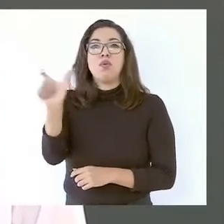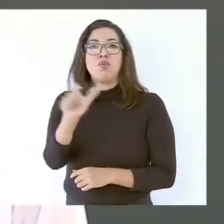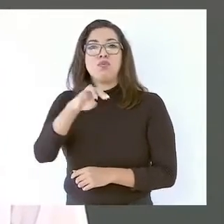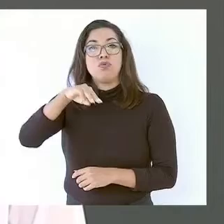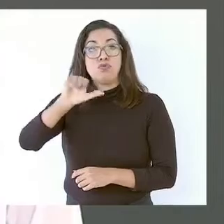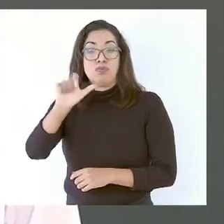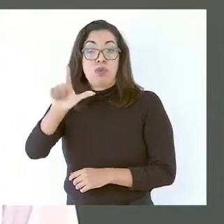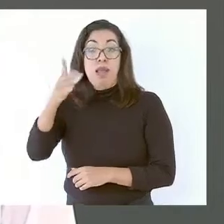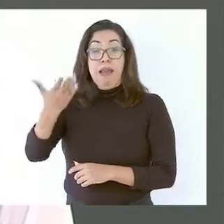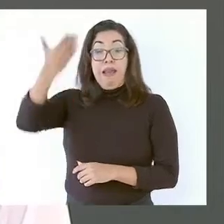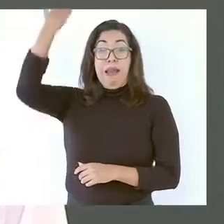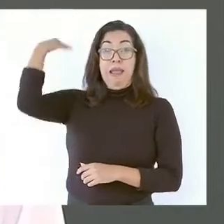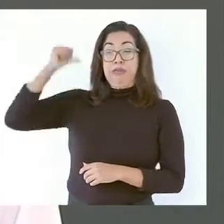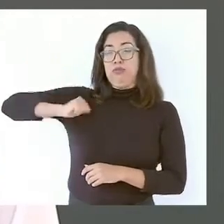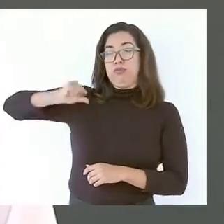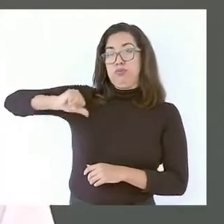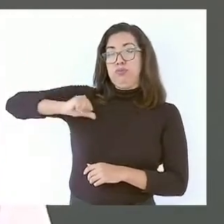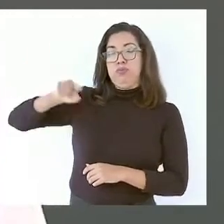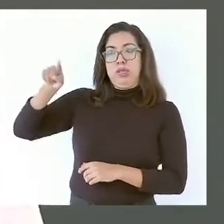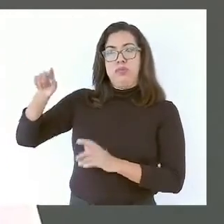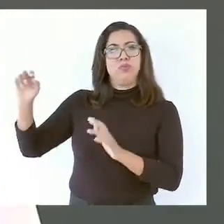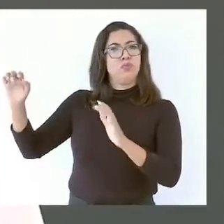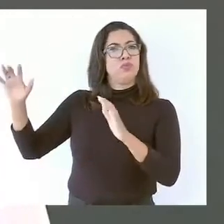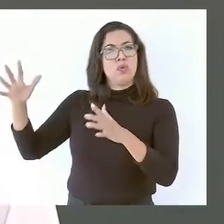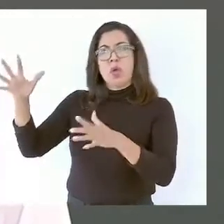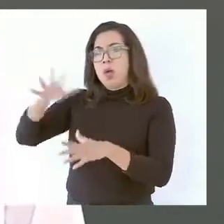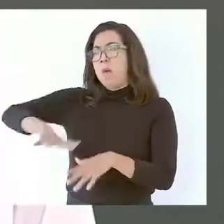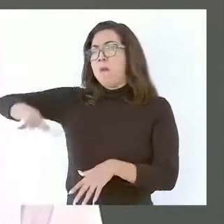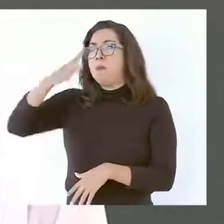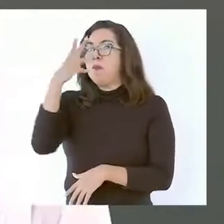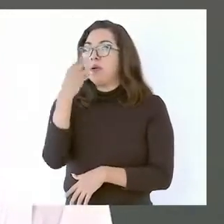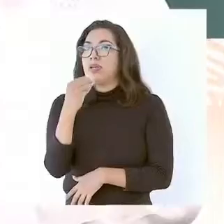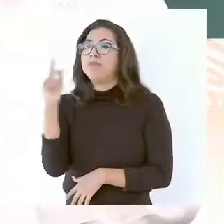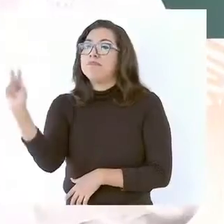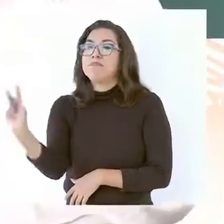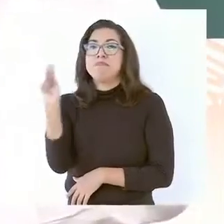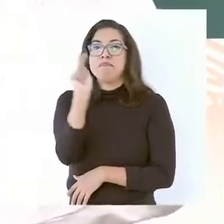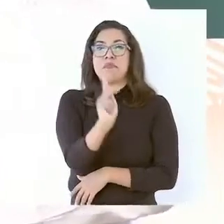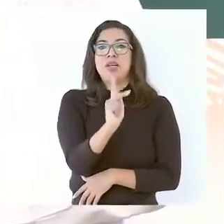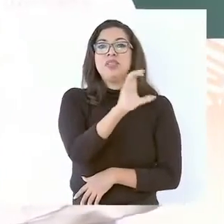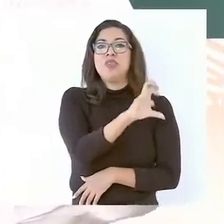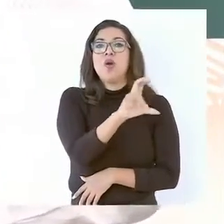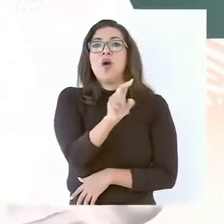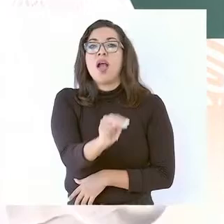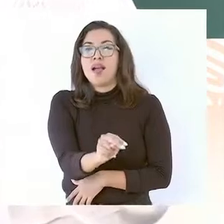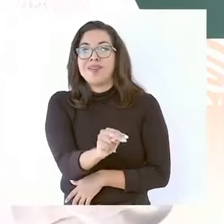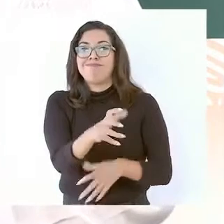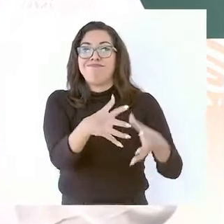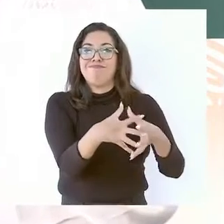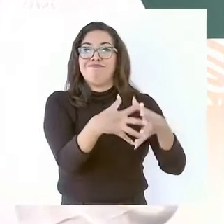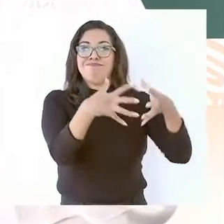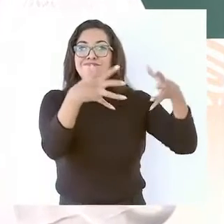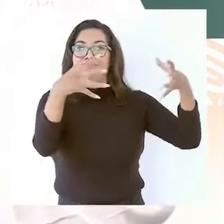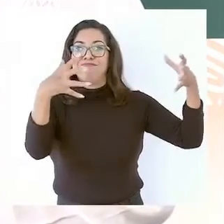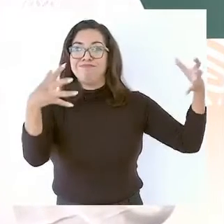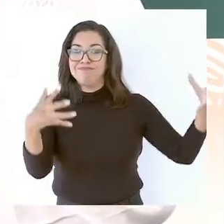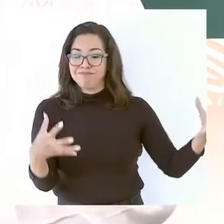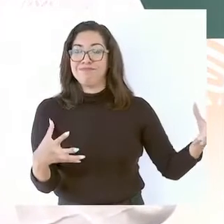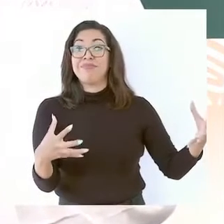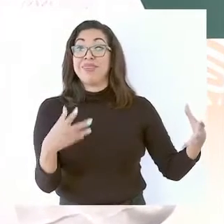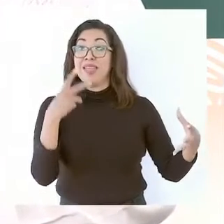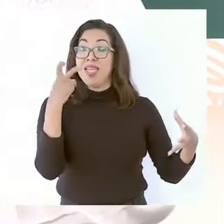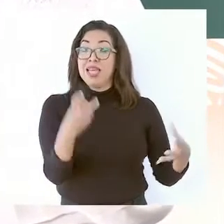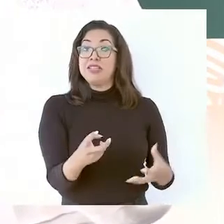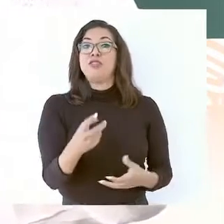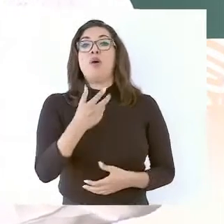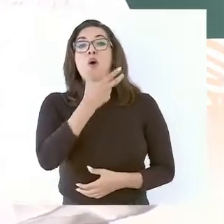época, Cancún es una ciudad cosmopolita y plural. Es el hogar de cientos de mexicanos y